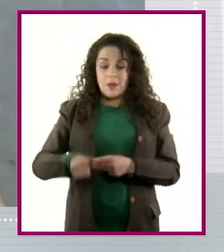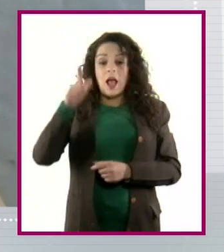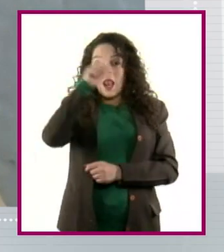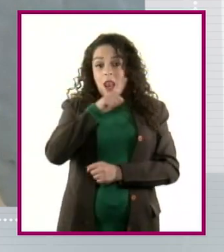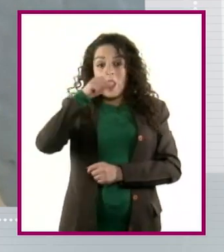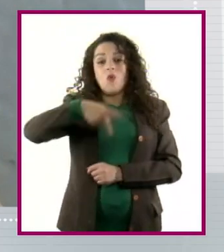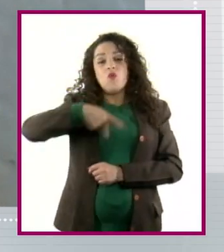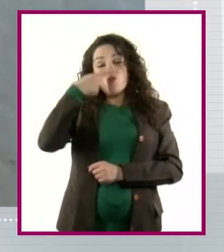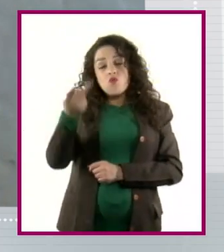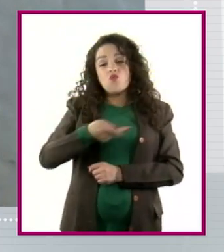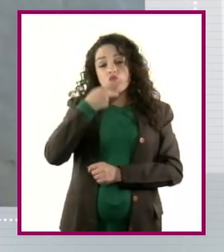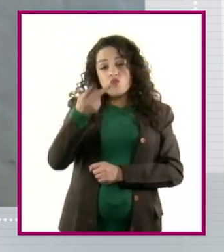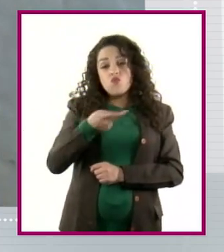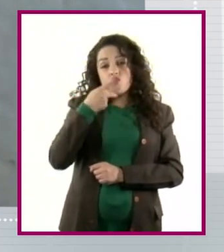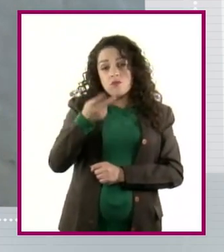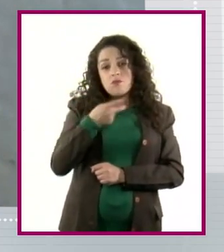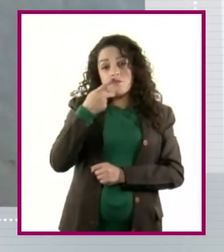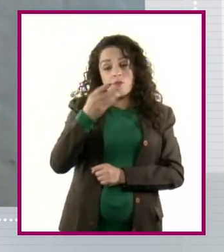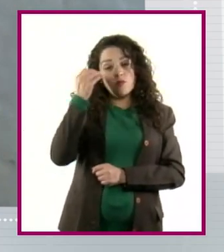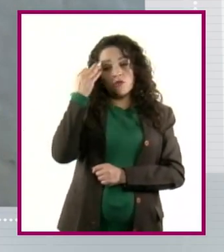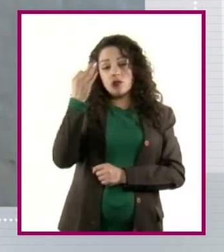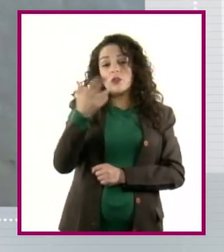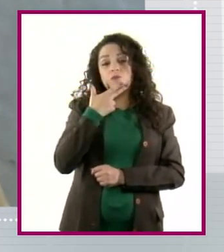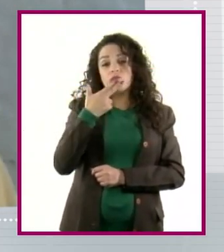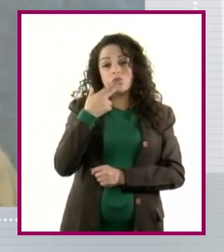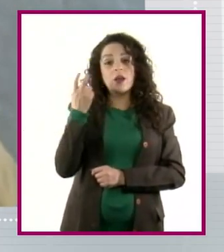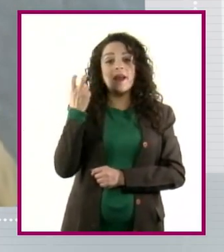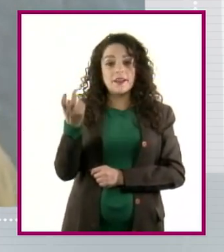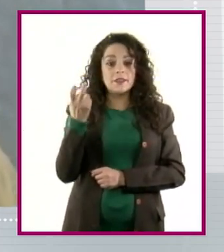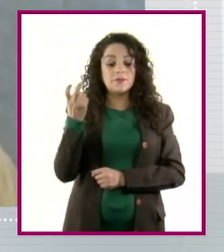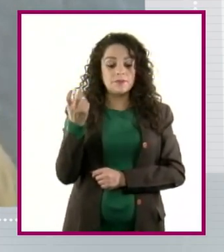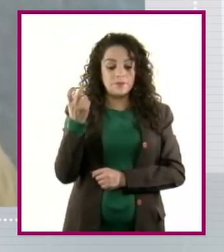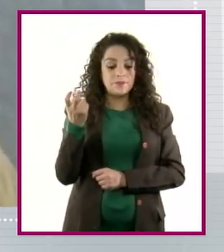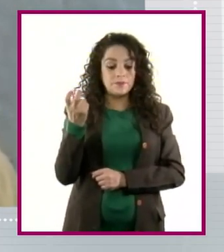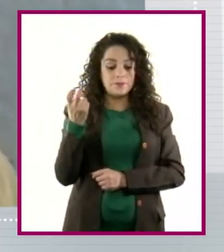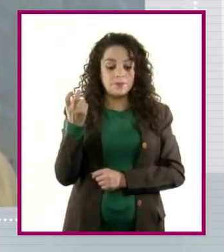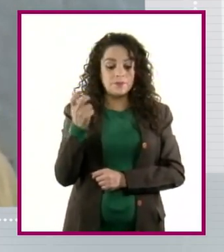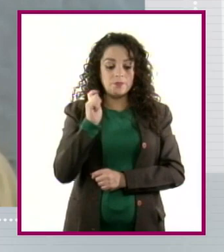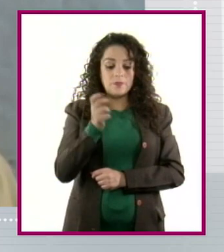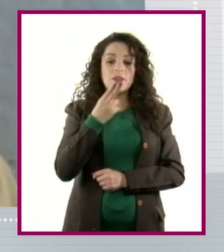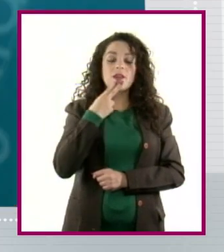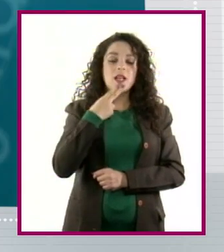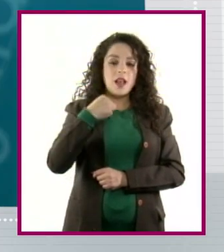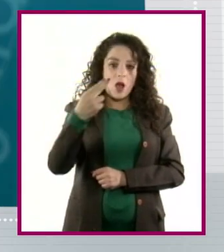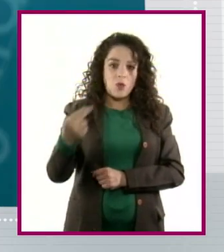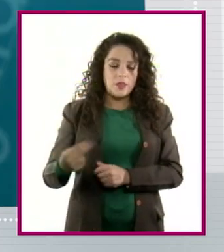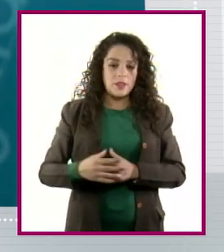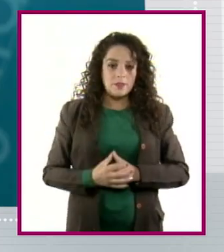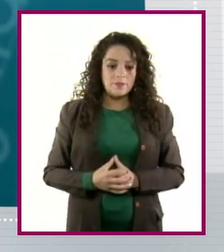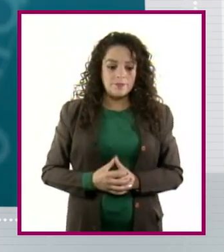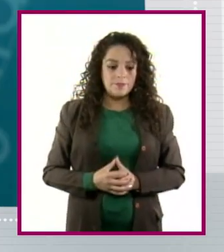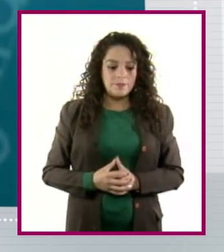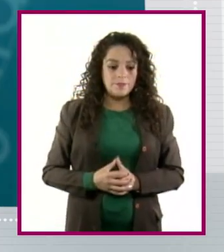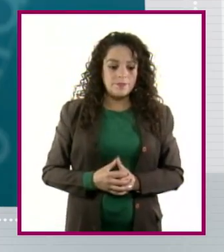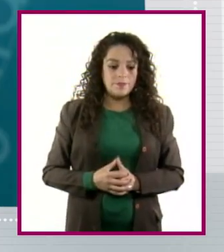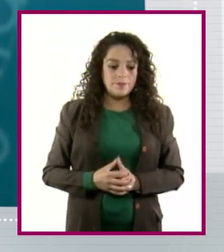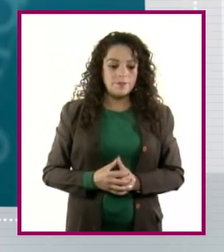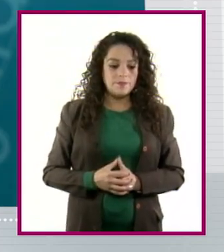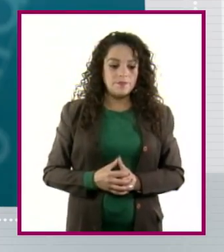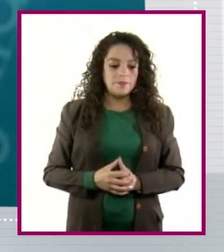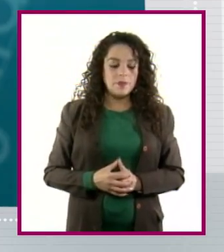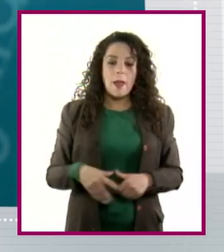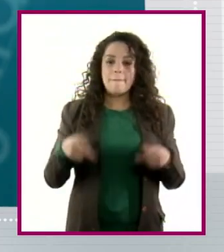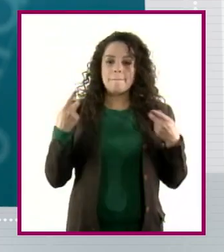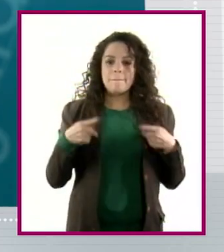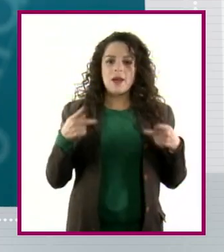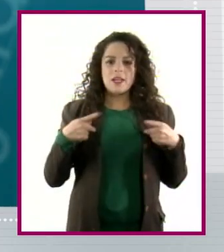habló durante mucho tiempo en Malinalco fue la lengua náhuatl. ¿Cuáles fueron las reacciones y